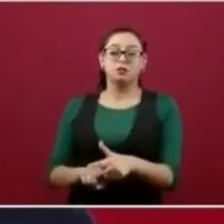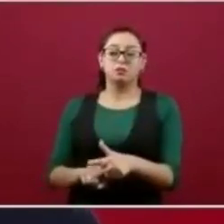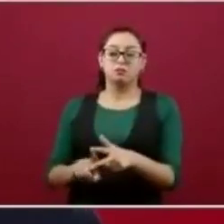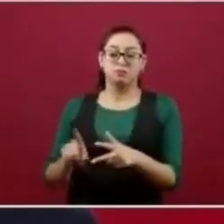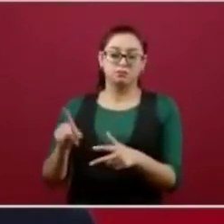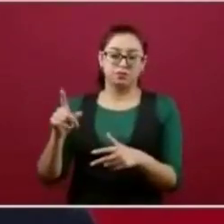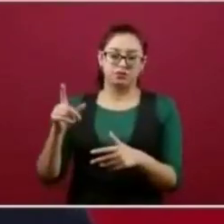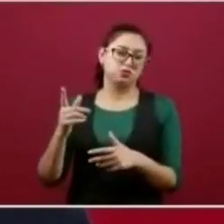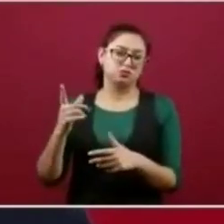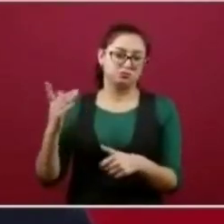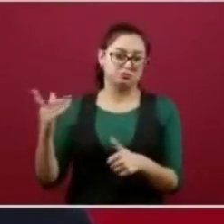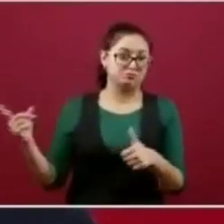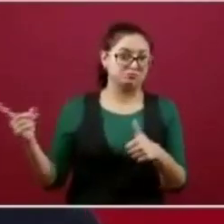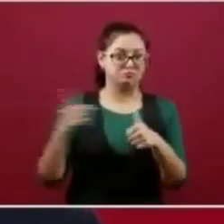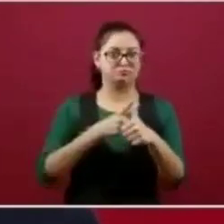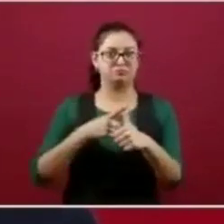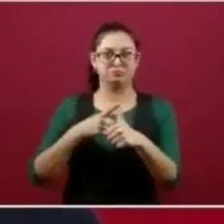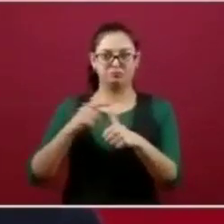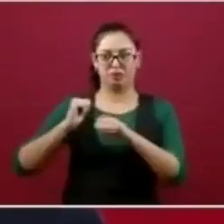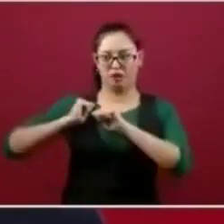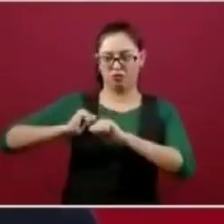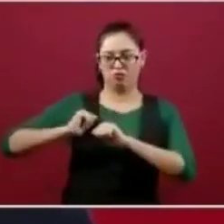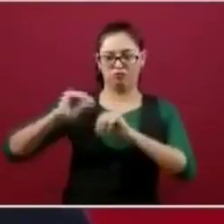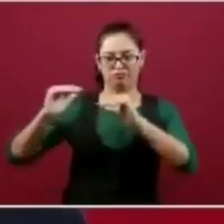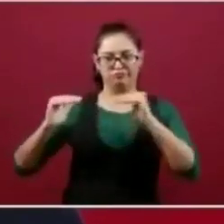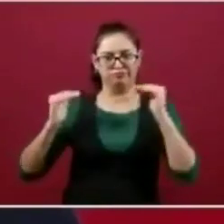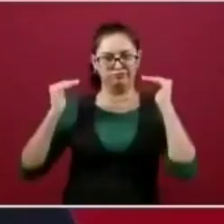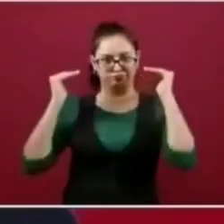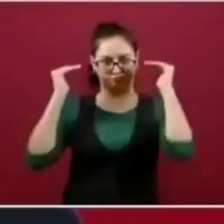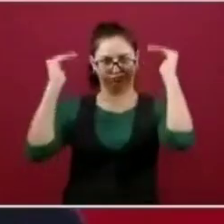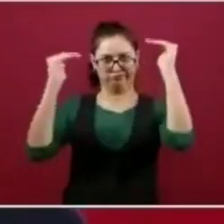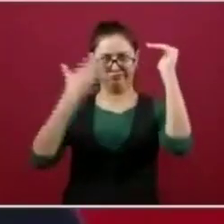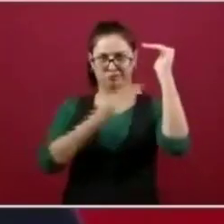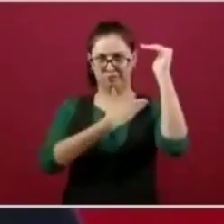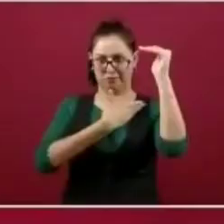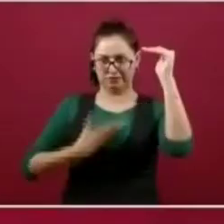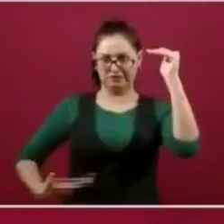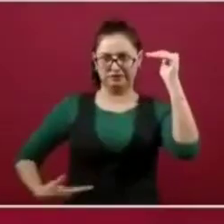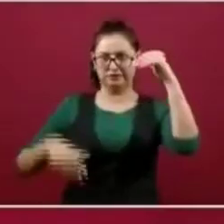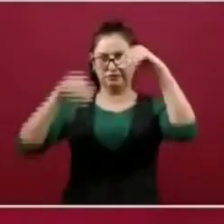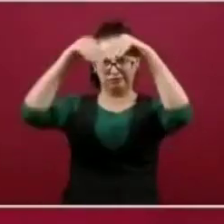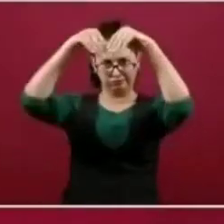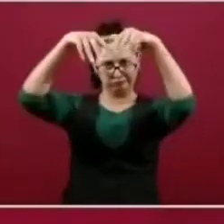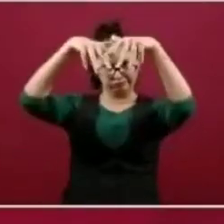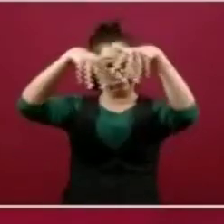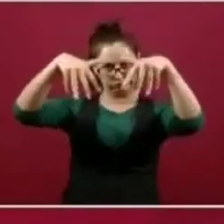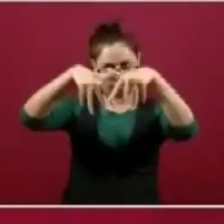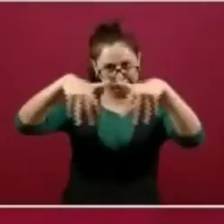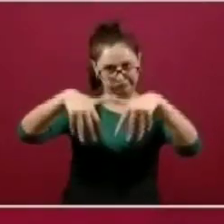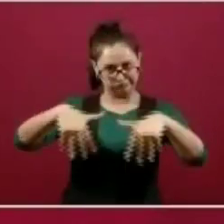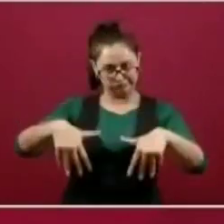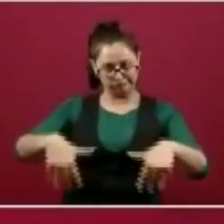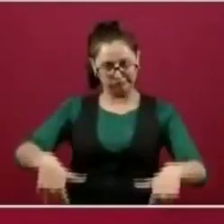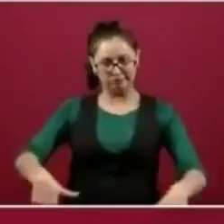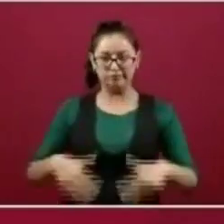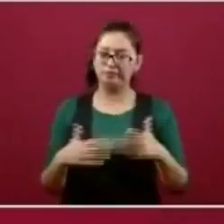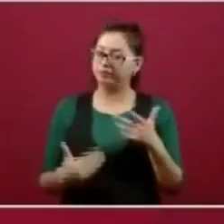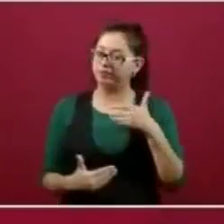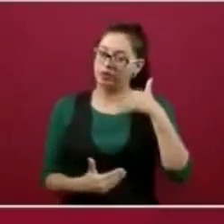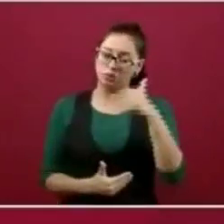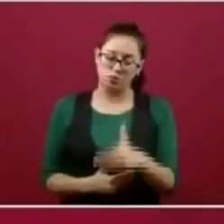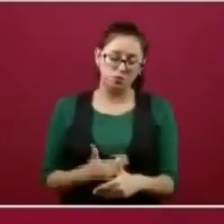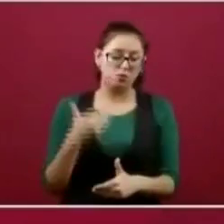Palacio Nacional, de acabar con la corrupción de arriba hacia abajo. Es un